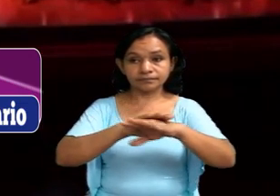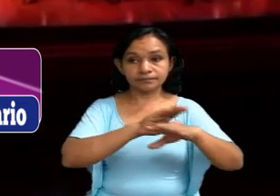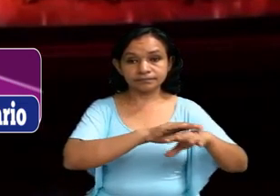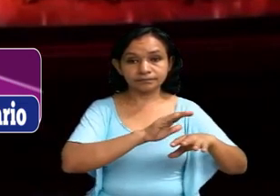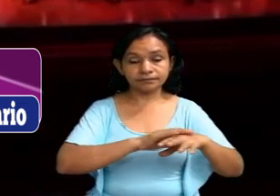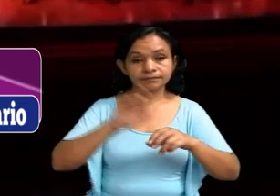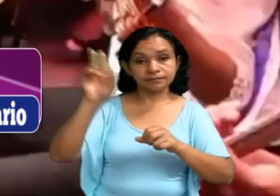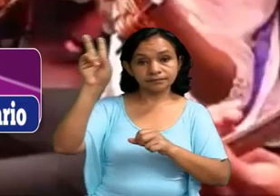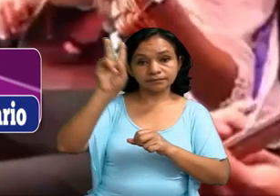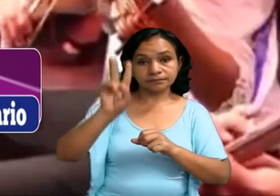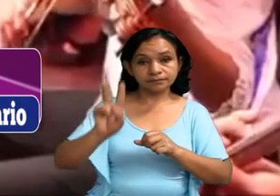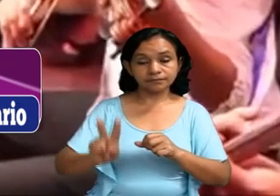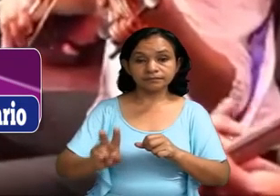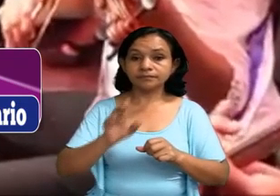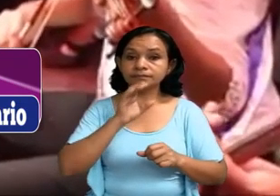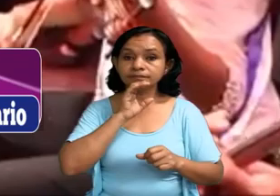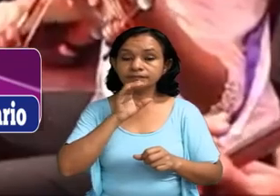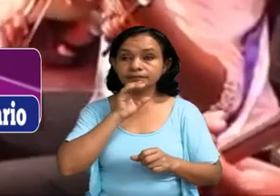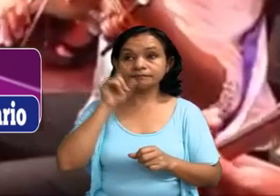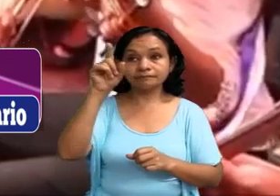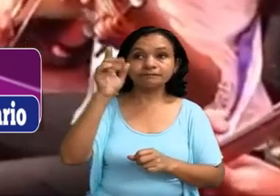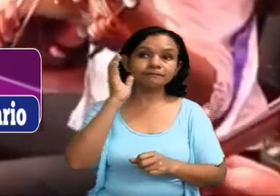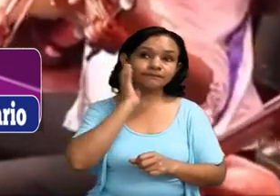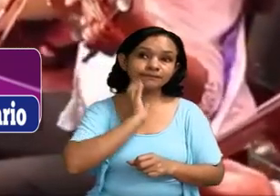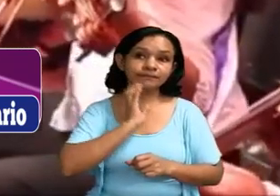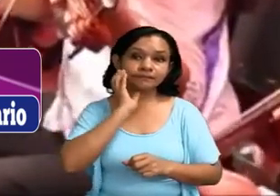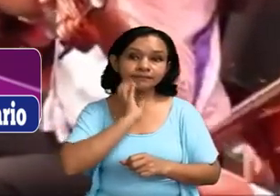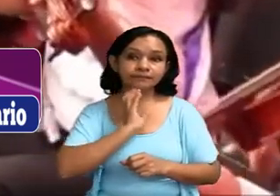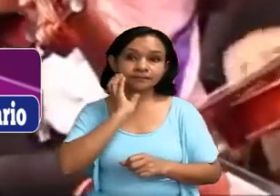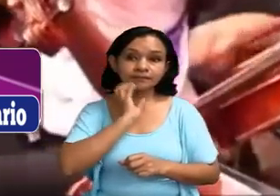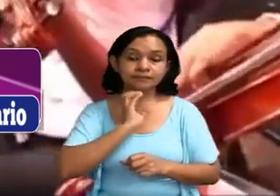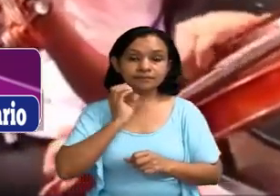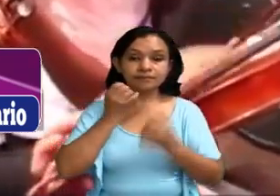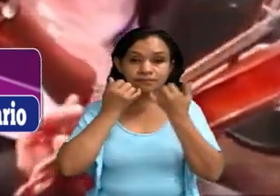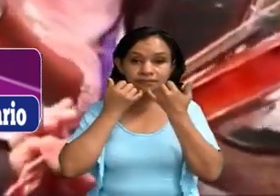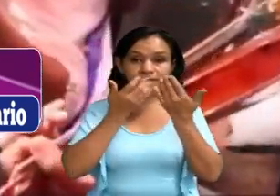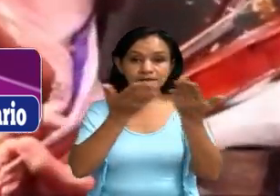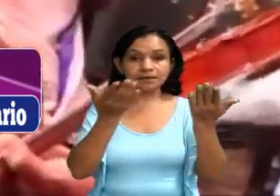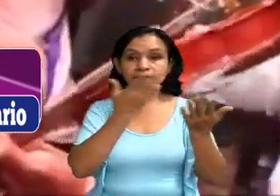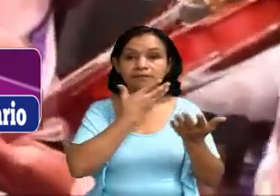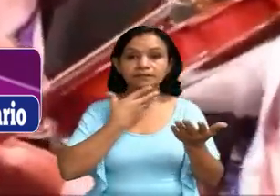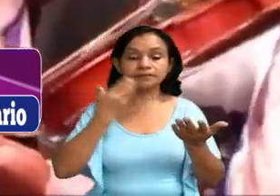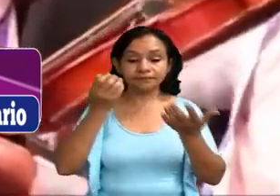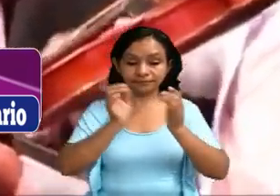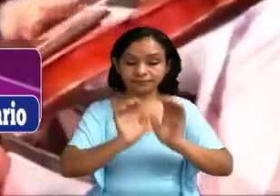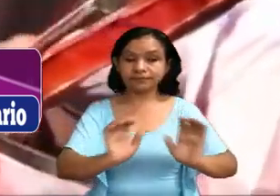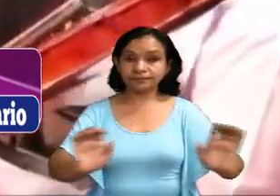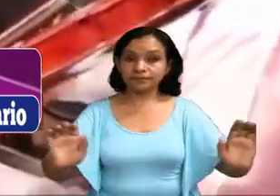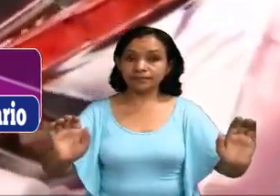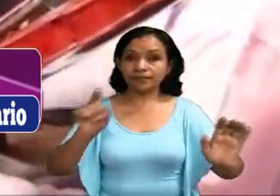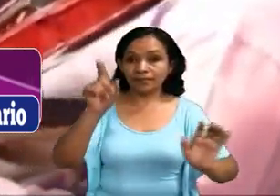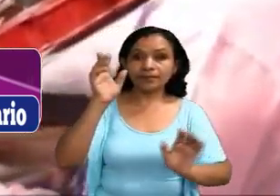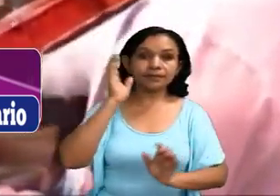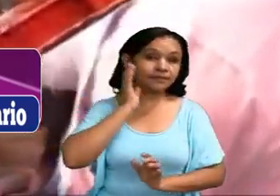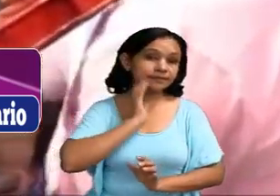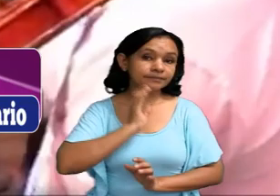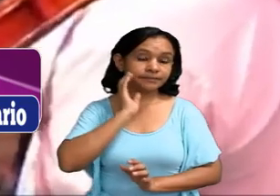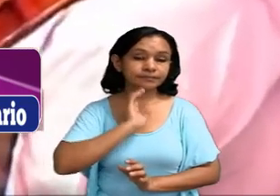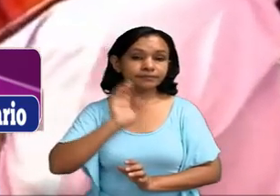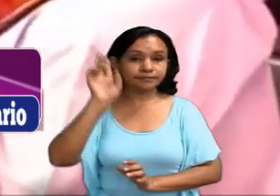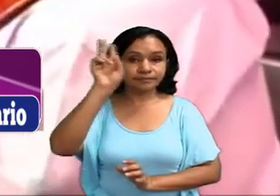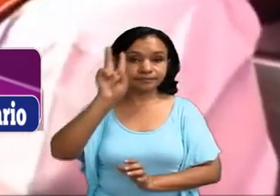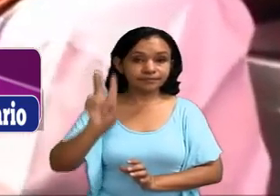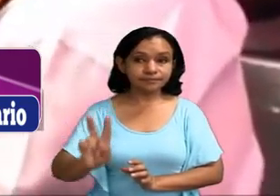de Venezuela, Cuba, porque tienen mucha experiencia. Y también un camino andado en formación de jóvenes, de niños. Sí, y acordémonos que Venezuela